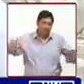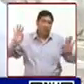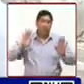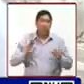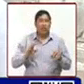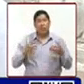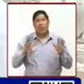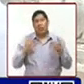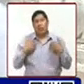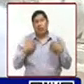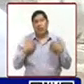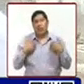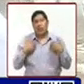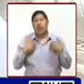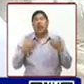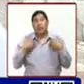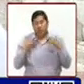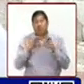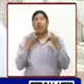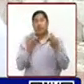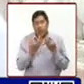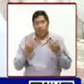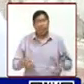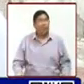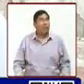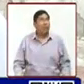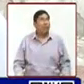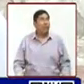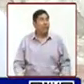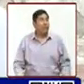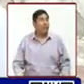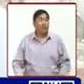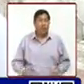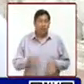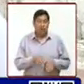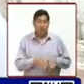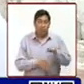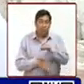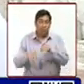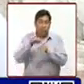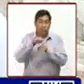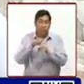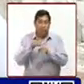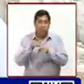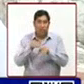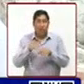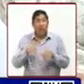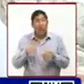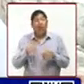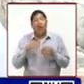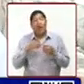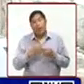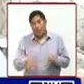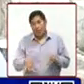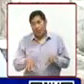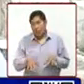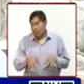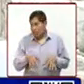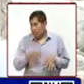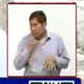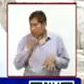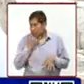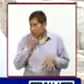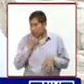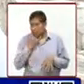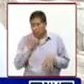los tenían ya. Los que tenían familia. Ajá. Claro, tenían miedo de que quieres uno sobre otro. Incluso lugares que había perdidos y